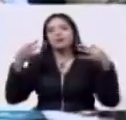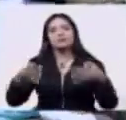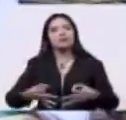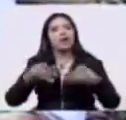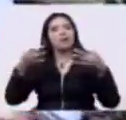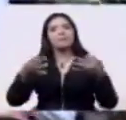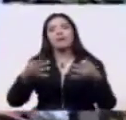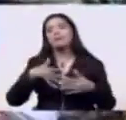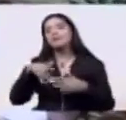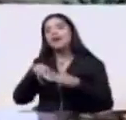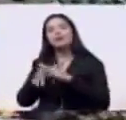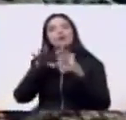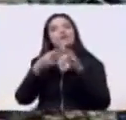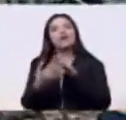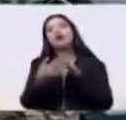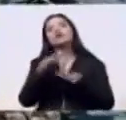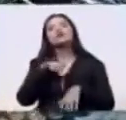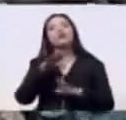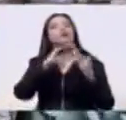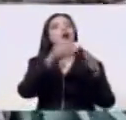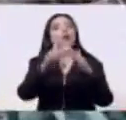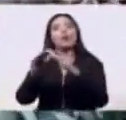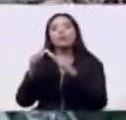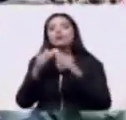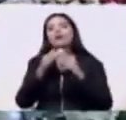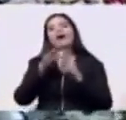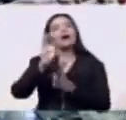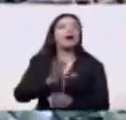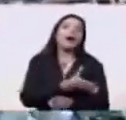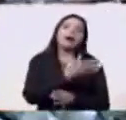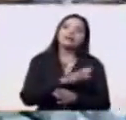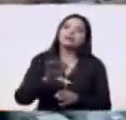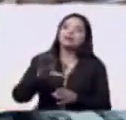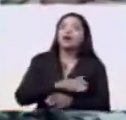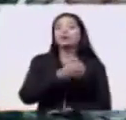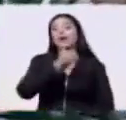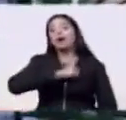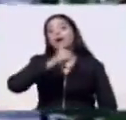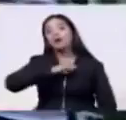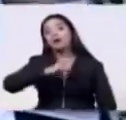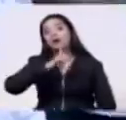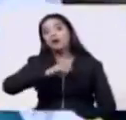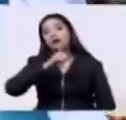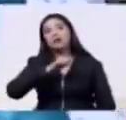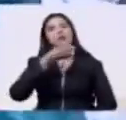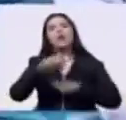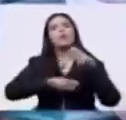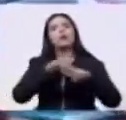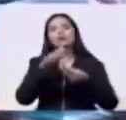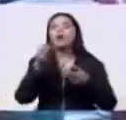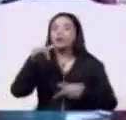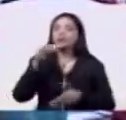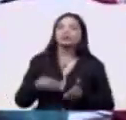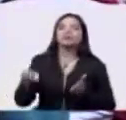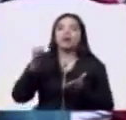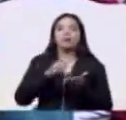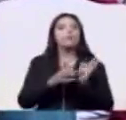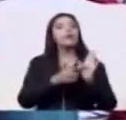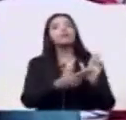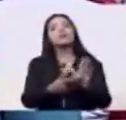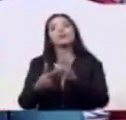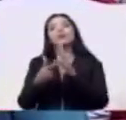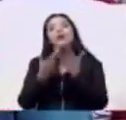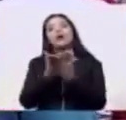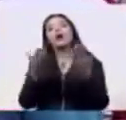en el barrio, en las comunidades, cantando, resistiendo. Y eso lo vamos a hacer una vez más para demostrarle